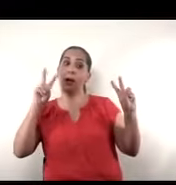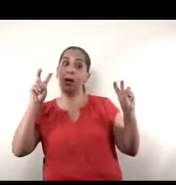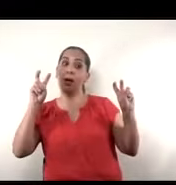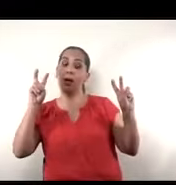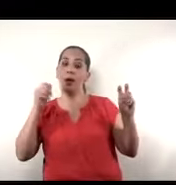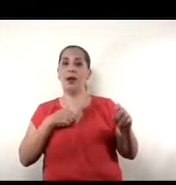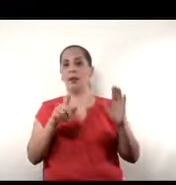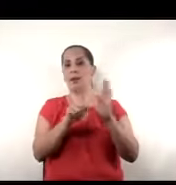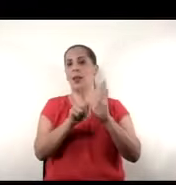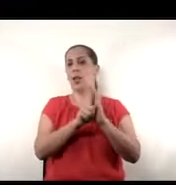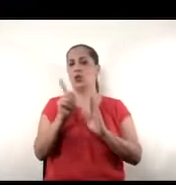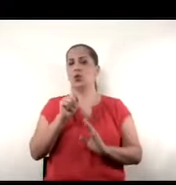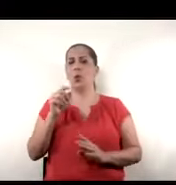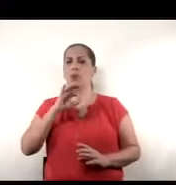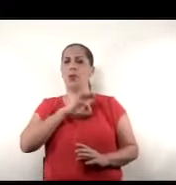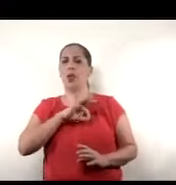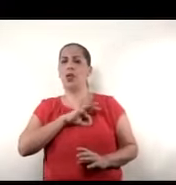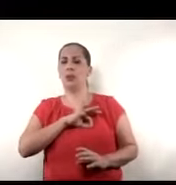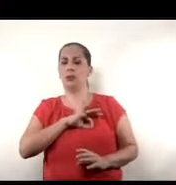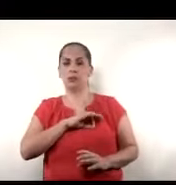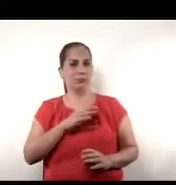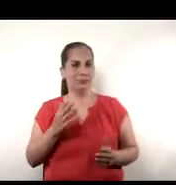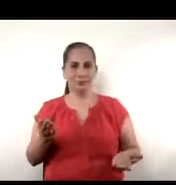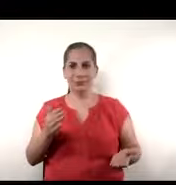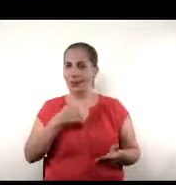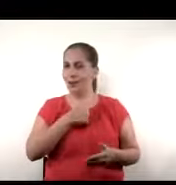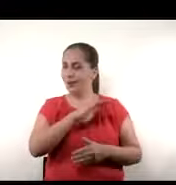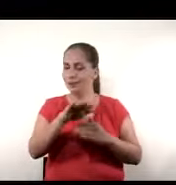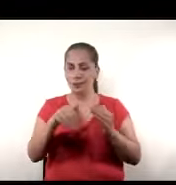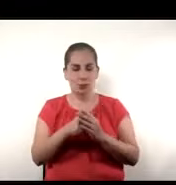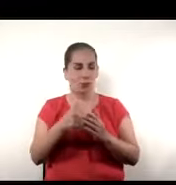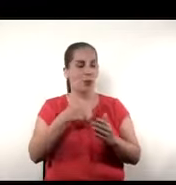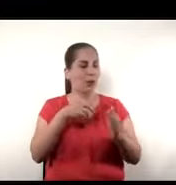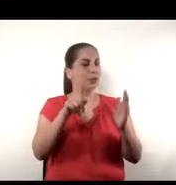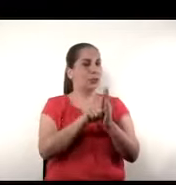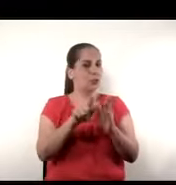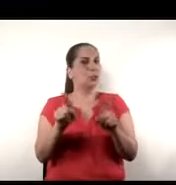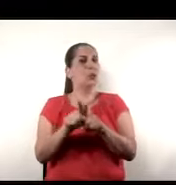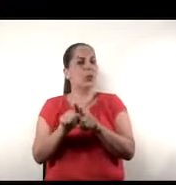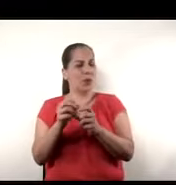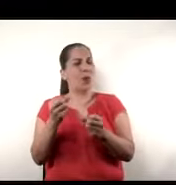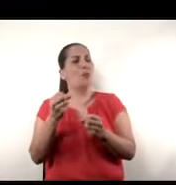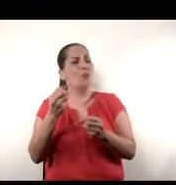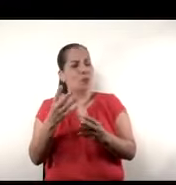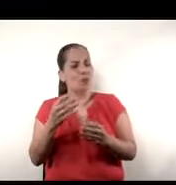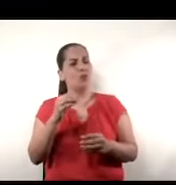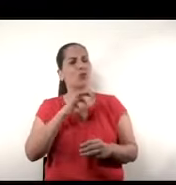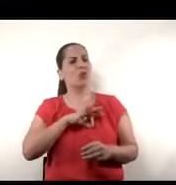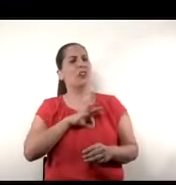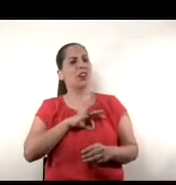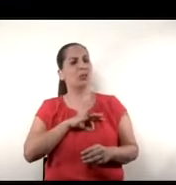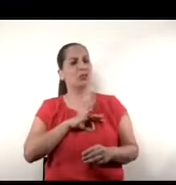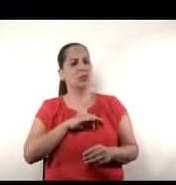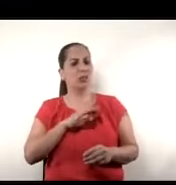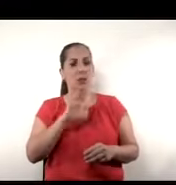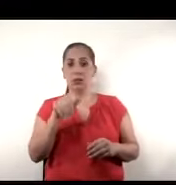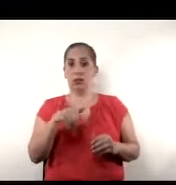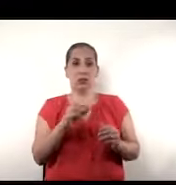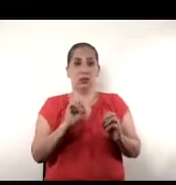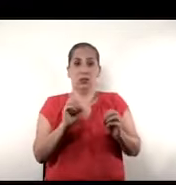no privilegios. Hay de todo. Hay de todo, hay derechos, pero también hay muchísimos privilegios. Ningún derecho va a ser